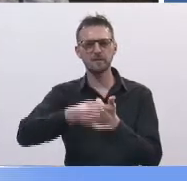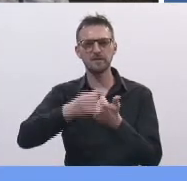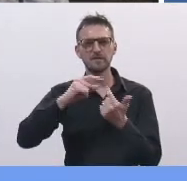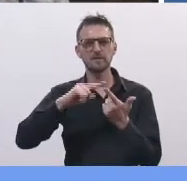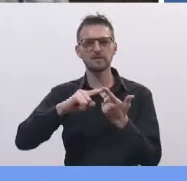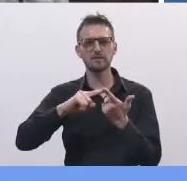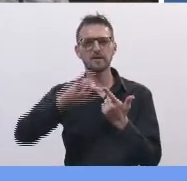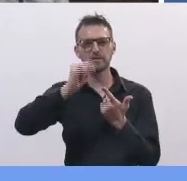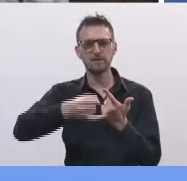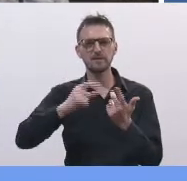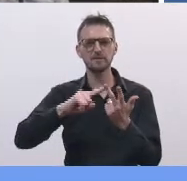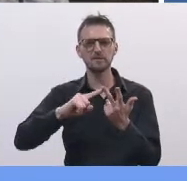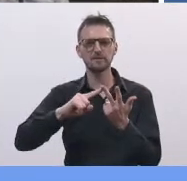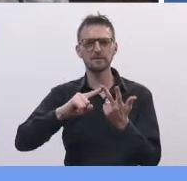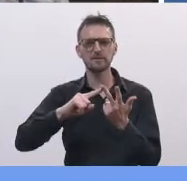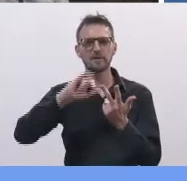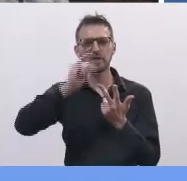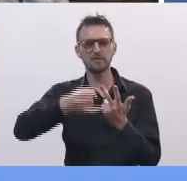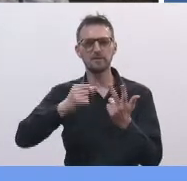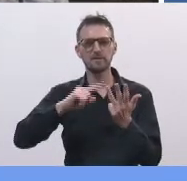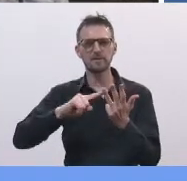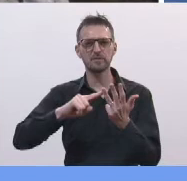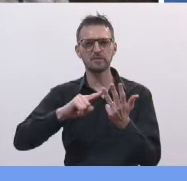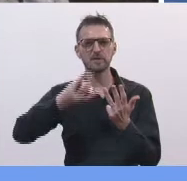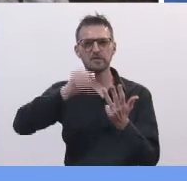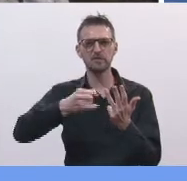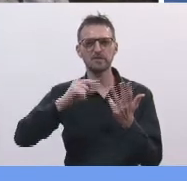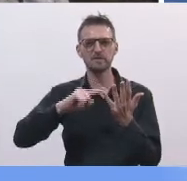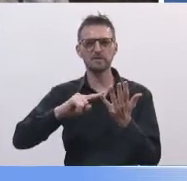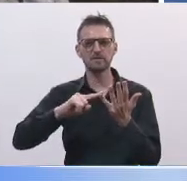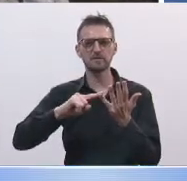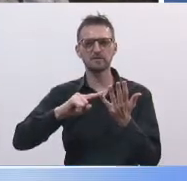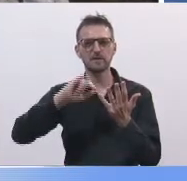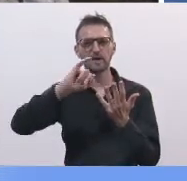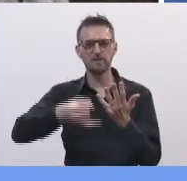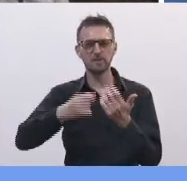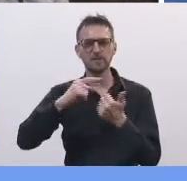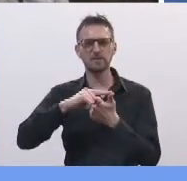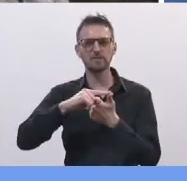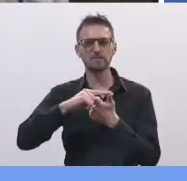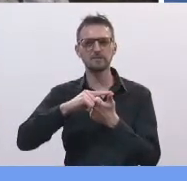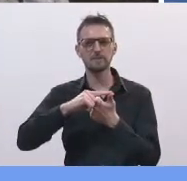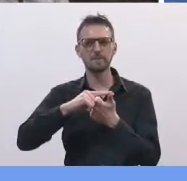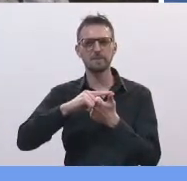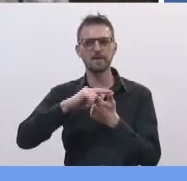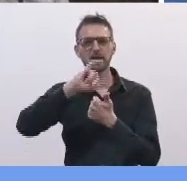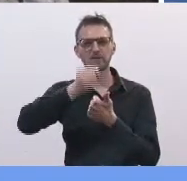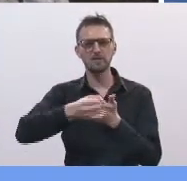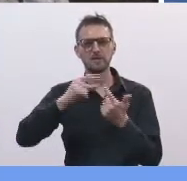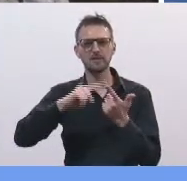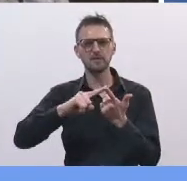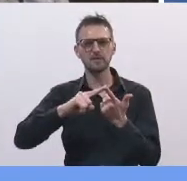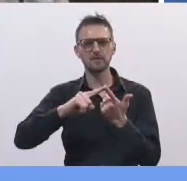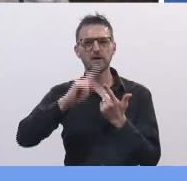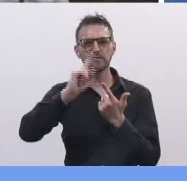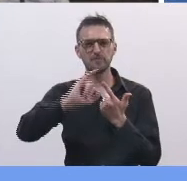González afirmativo, Iani afirmativo, Cuéder afirmativo, Leavi afirmativo, Ledesma Abdala Zamora afirmativo, López Valverde